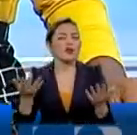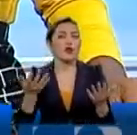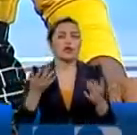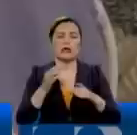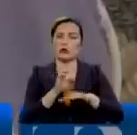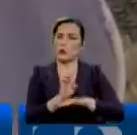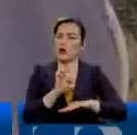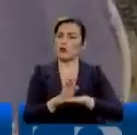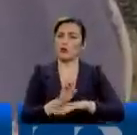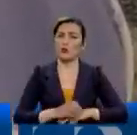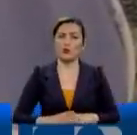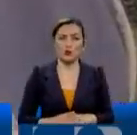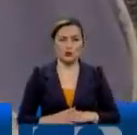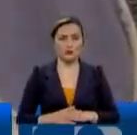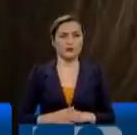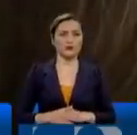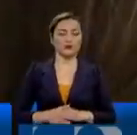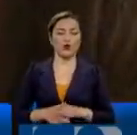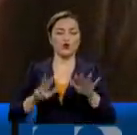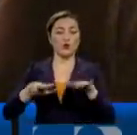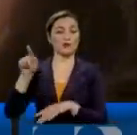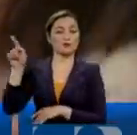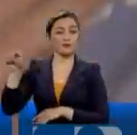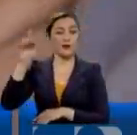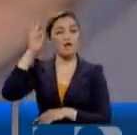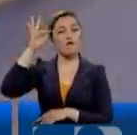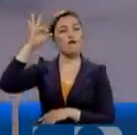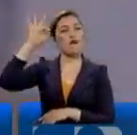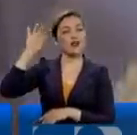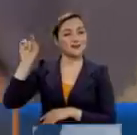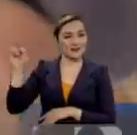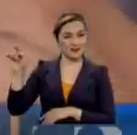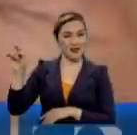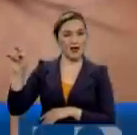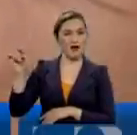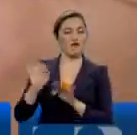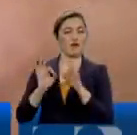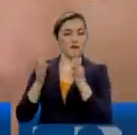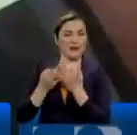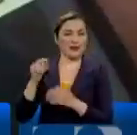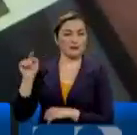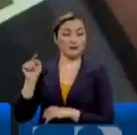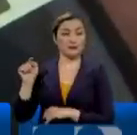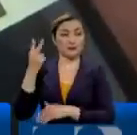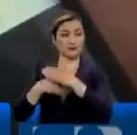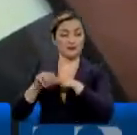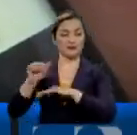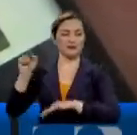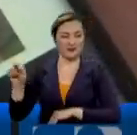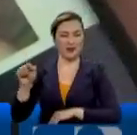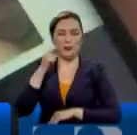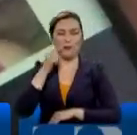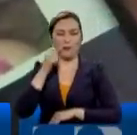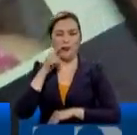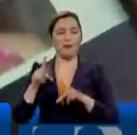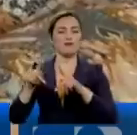paradero. Desde hace 8 meses, el corazón de Valerie late más de lo normal por la angustia que siente de no poder ver